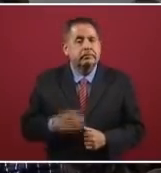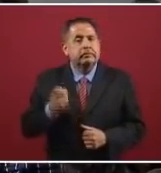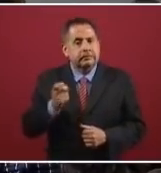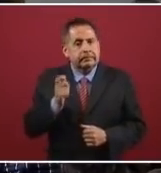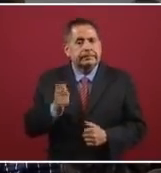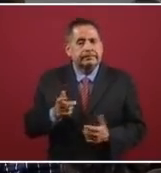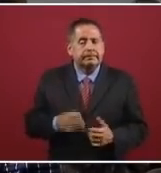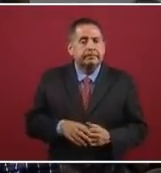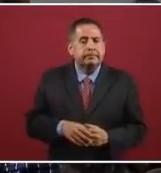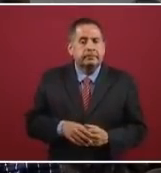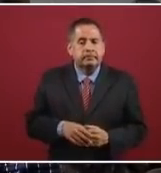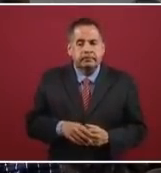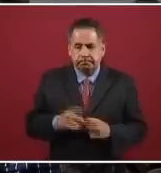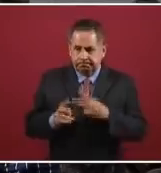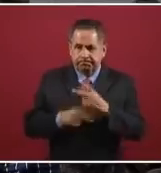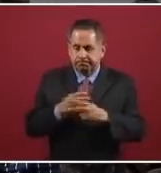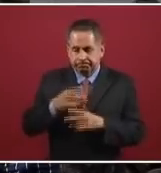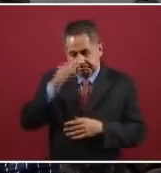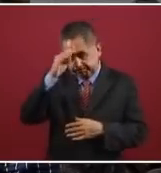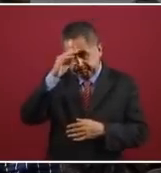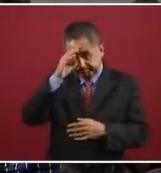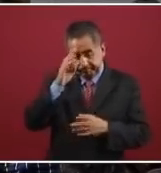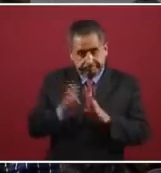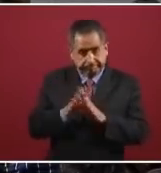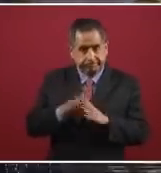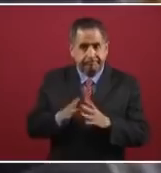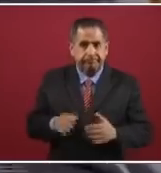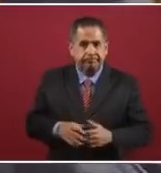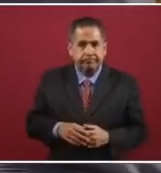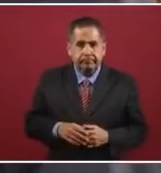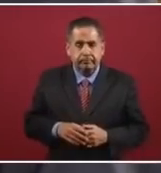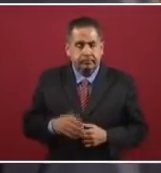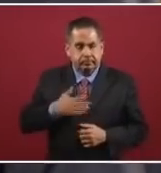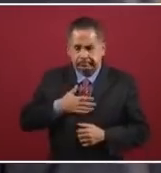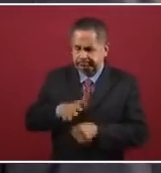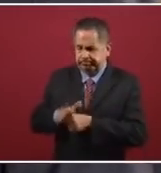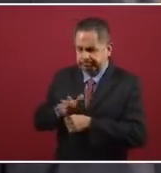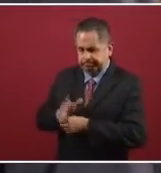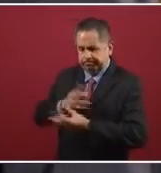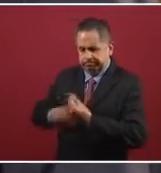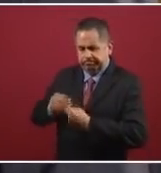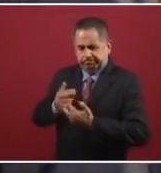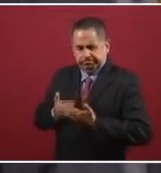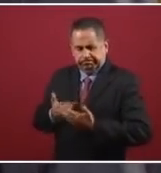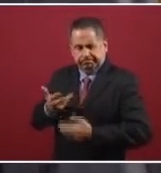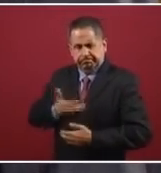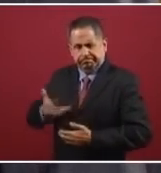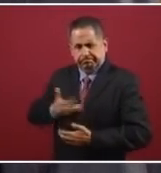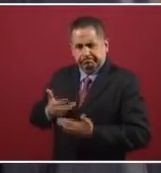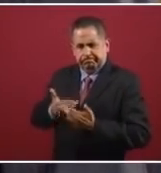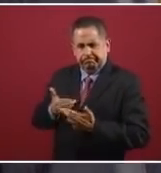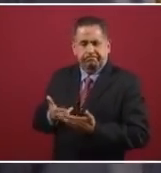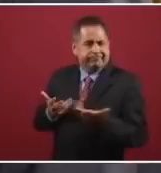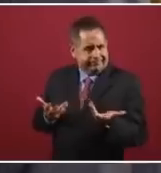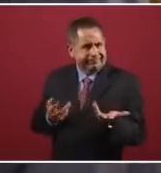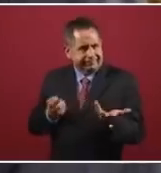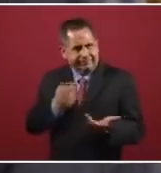Entonces, pues hay que pensar en ser autosuficientes. Y